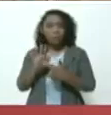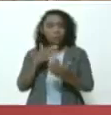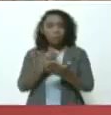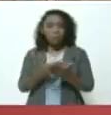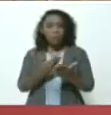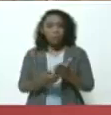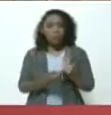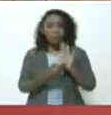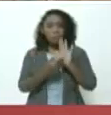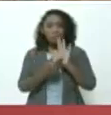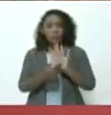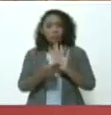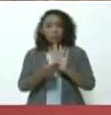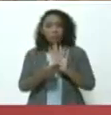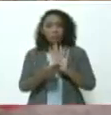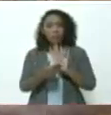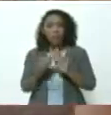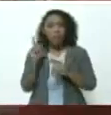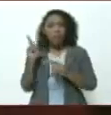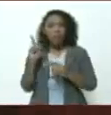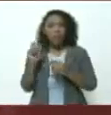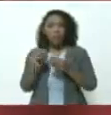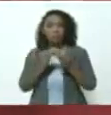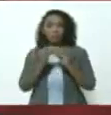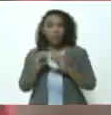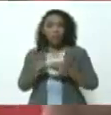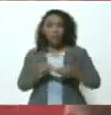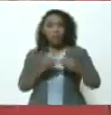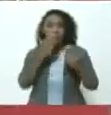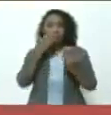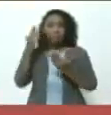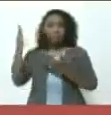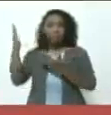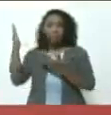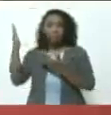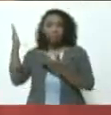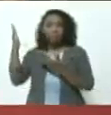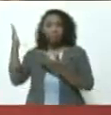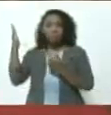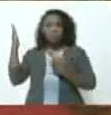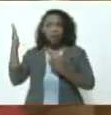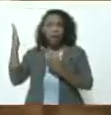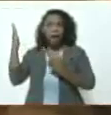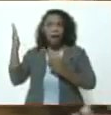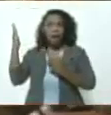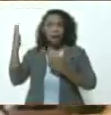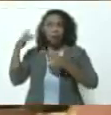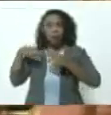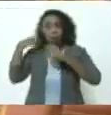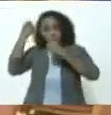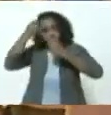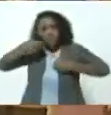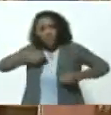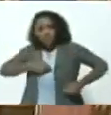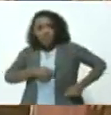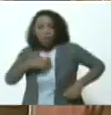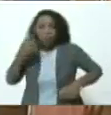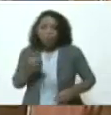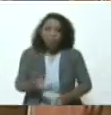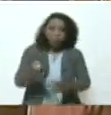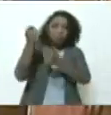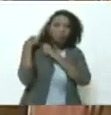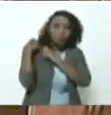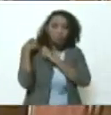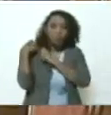mira, explicar parte de parte lo que de lo se ha elaborado. Y eso es lo que llevaba en la espalda el